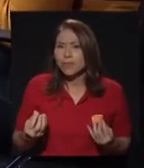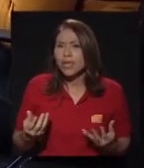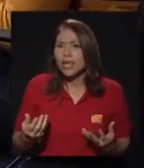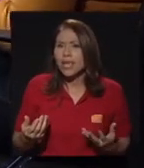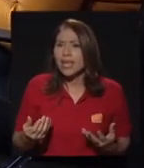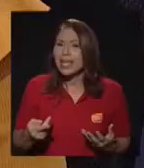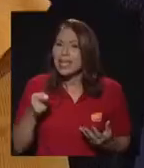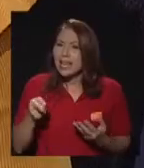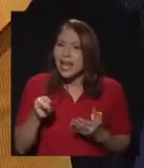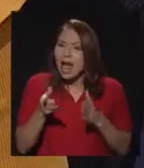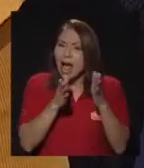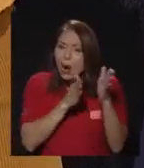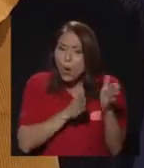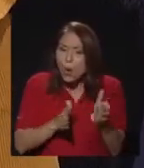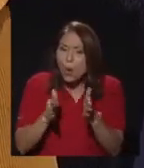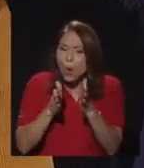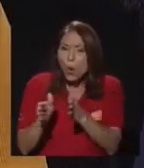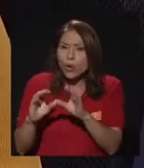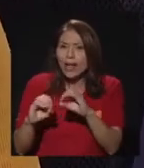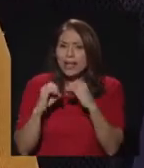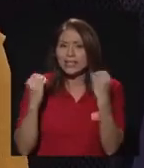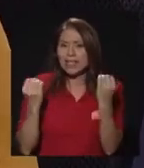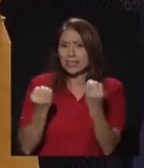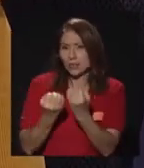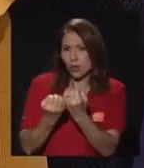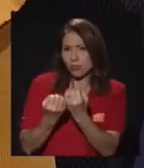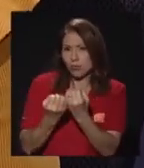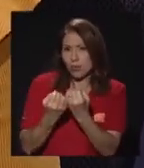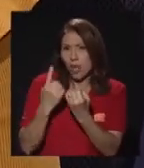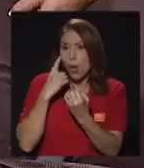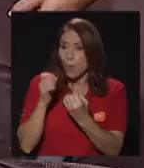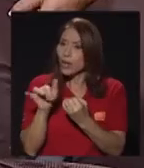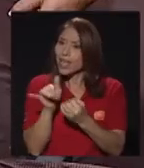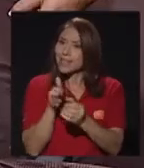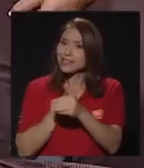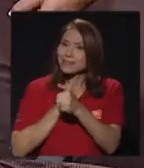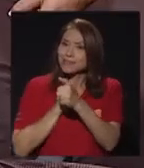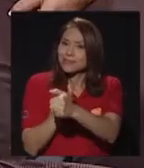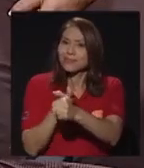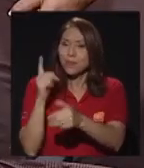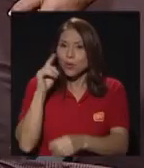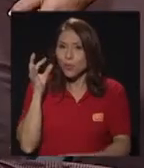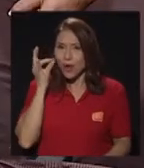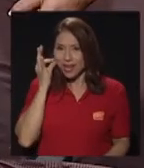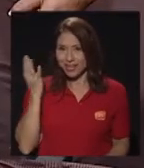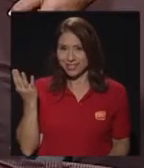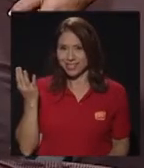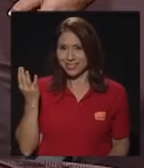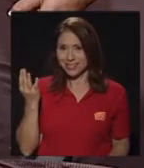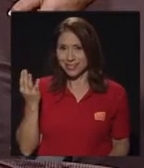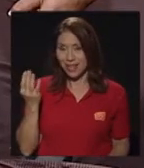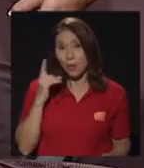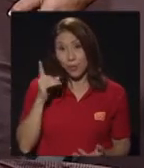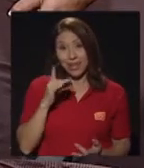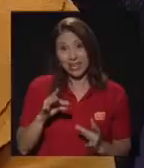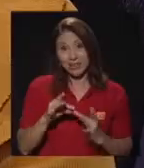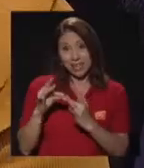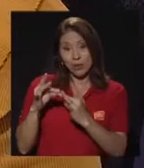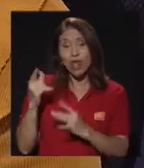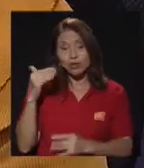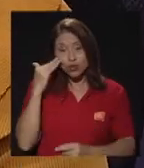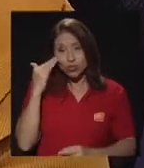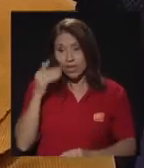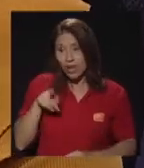¿cómo sienten que es la organización por ser movida por mujeres, ¿verdad? Porque es bien particular, o sea, yo sé que ustedes están